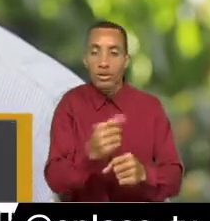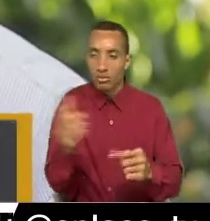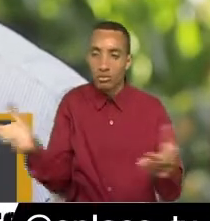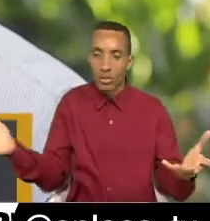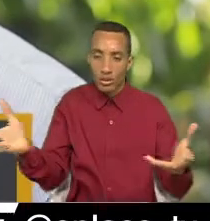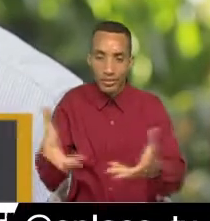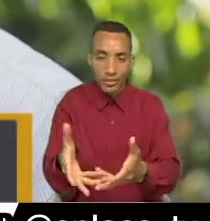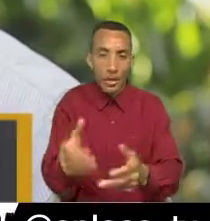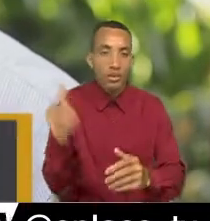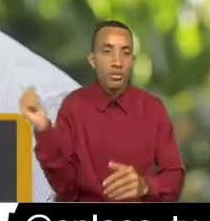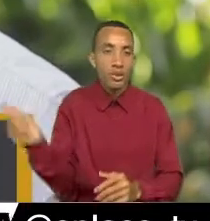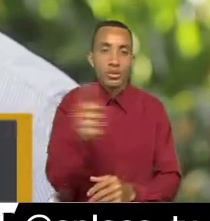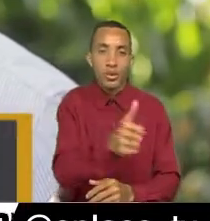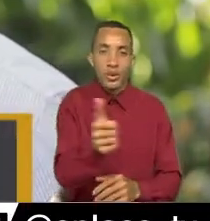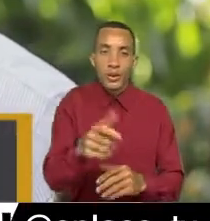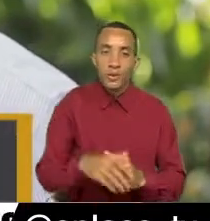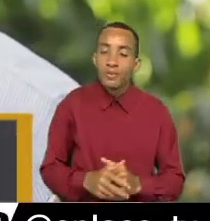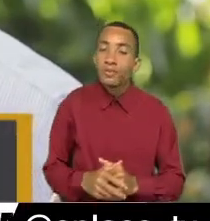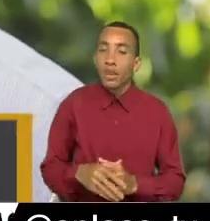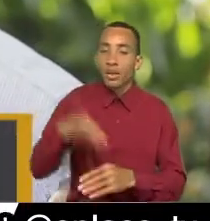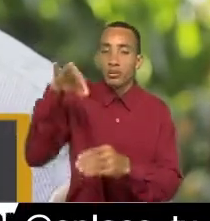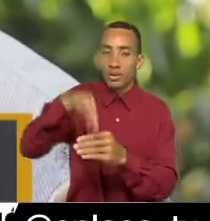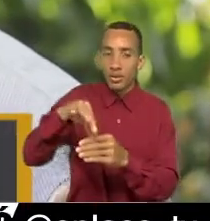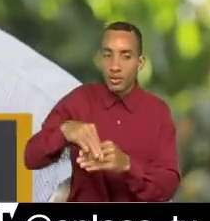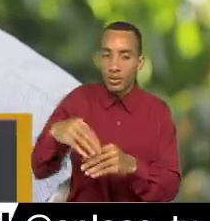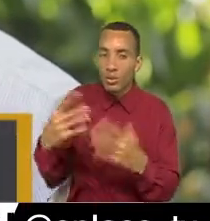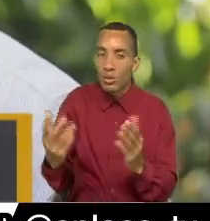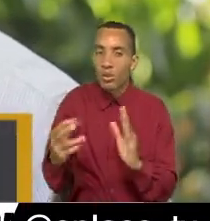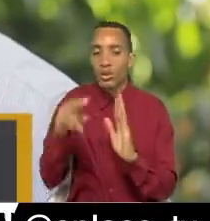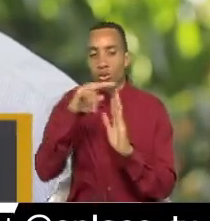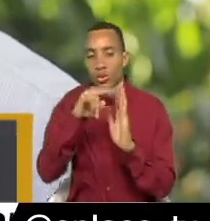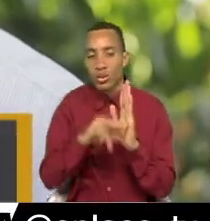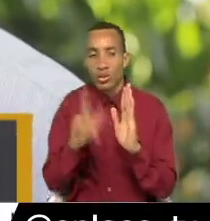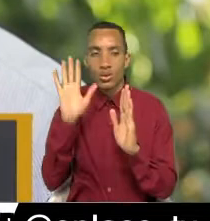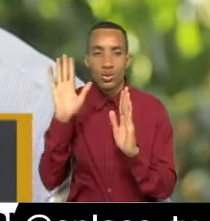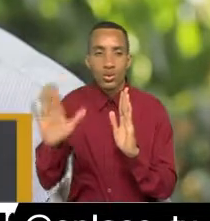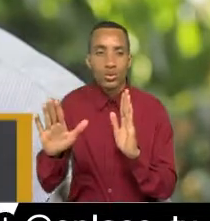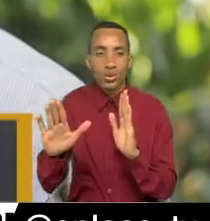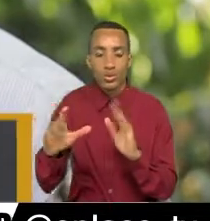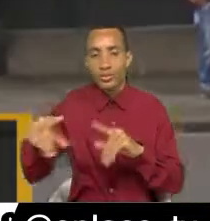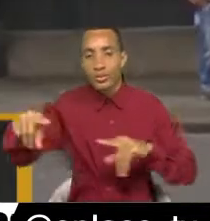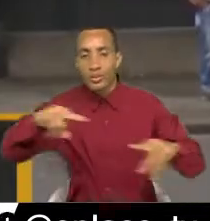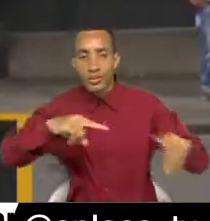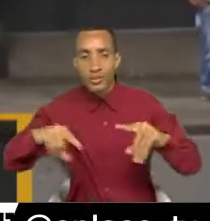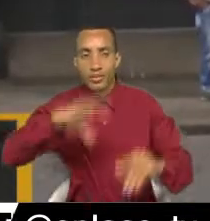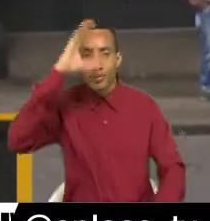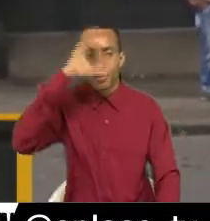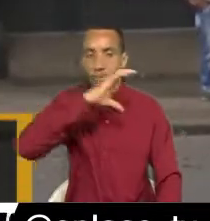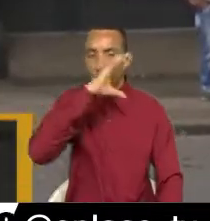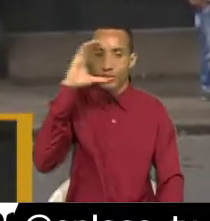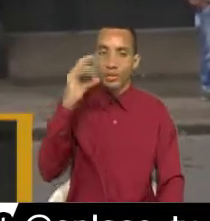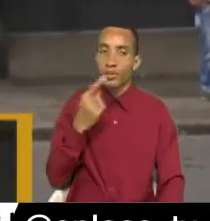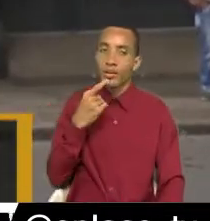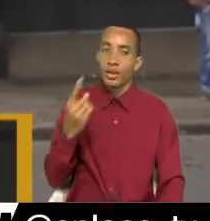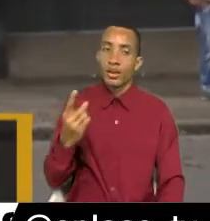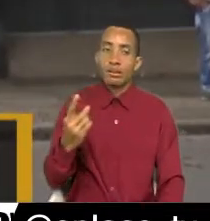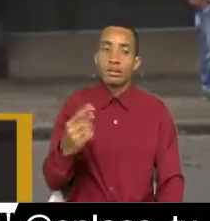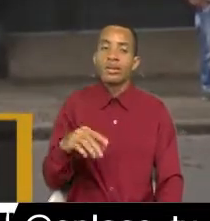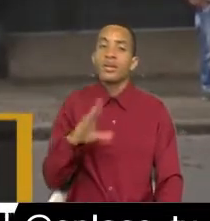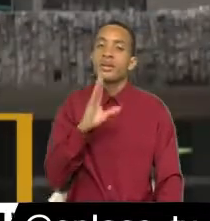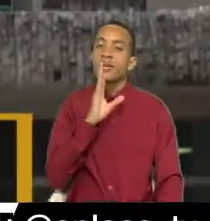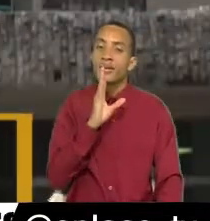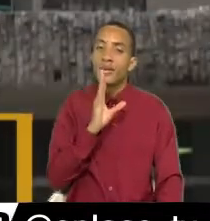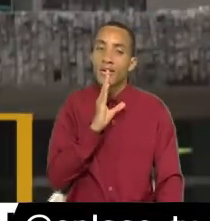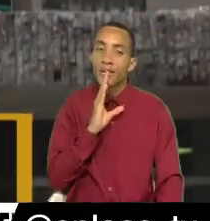responsabilidad para direccionar las políticas del manejo de la caja de compensación. Torralbo especificó quiénes ahora